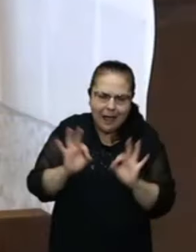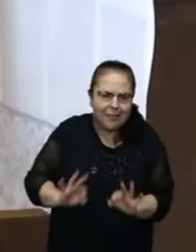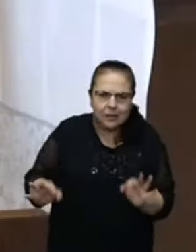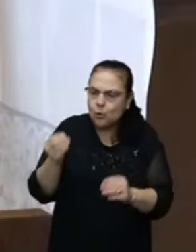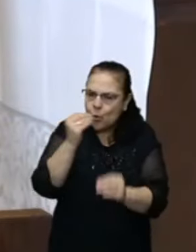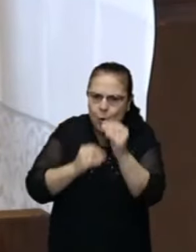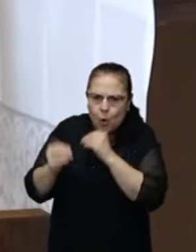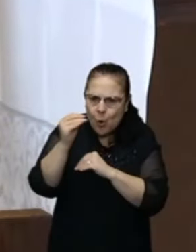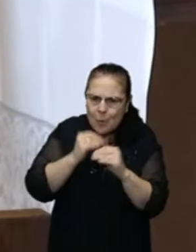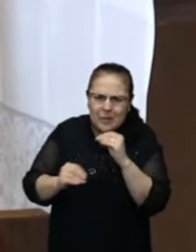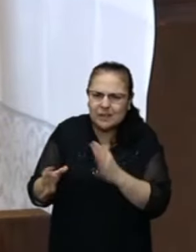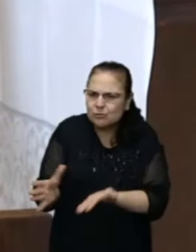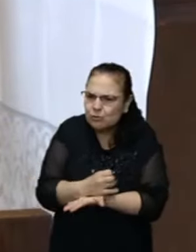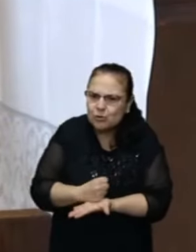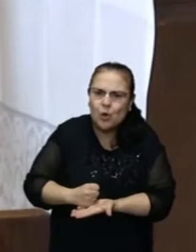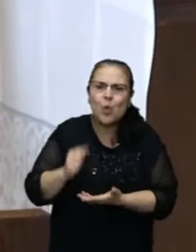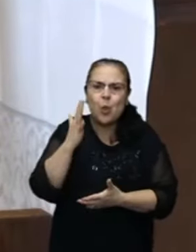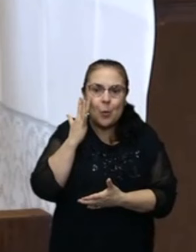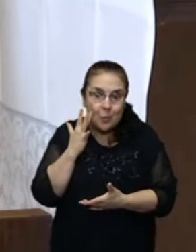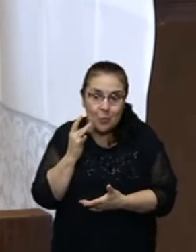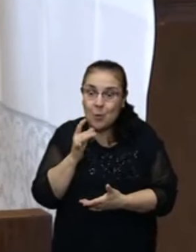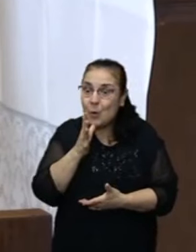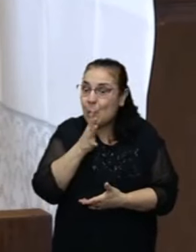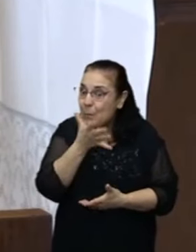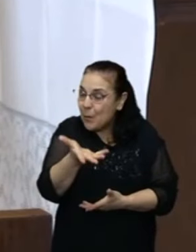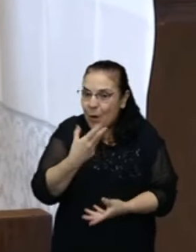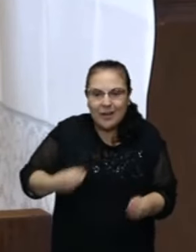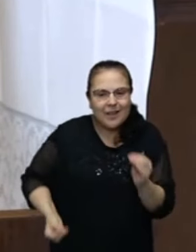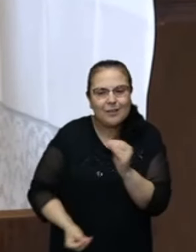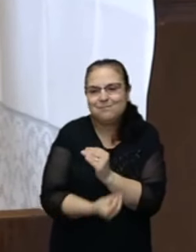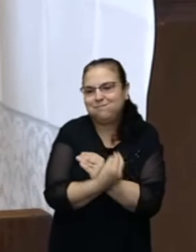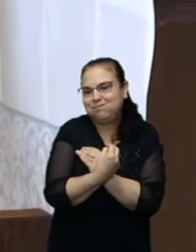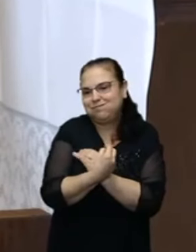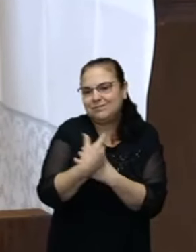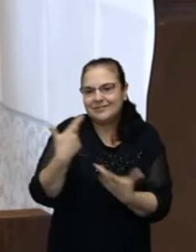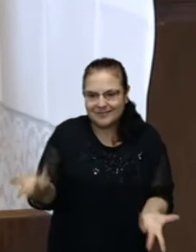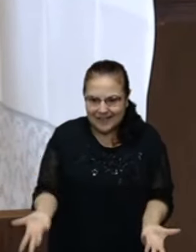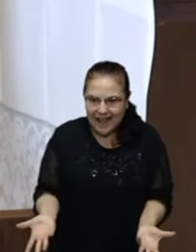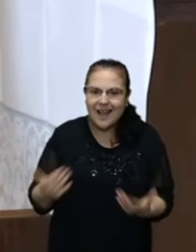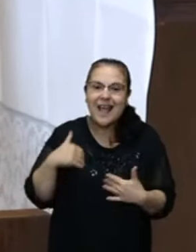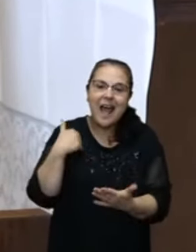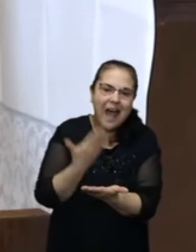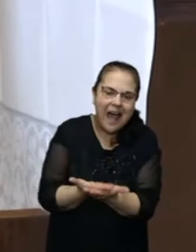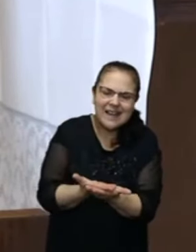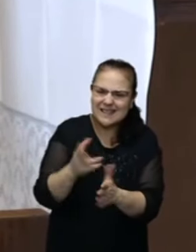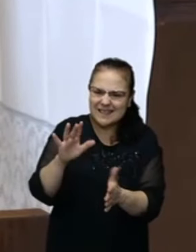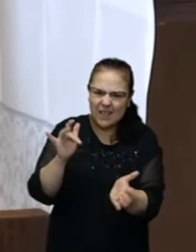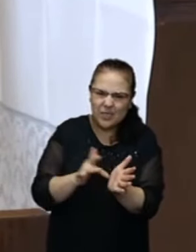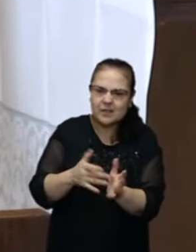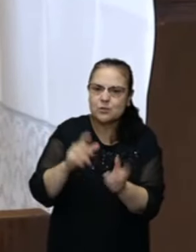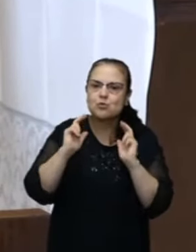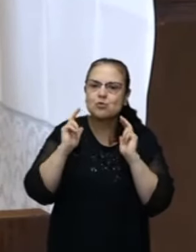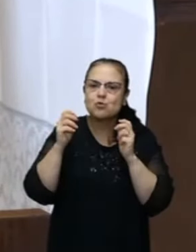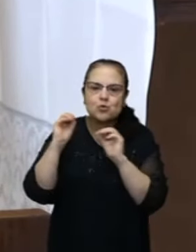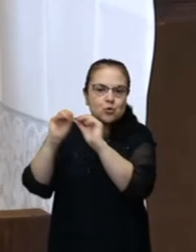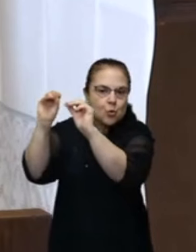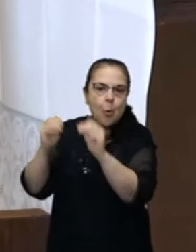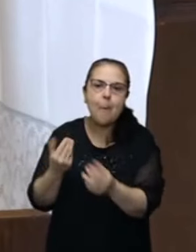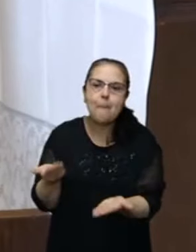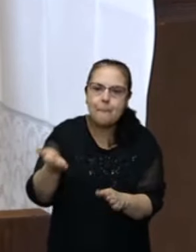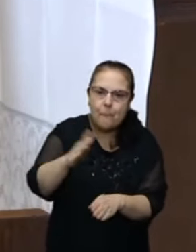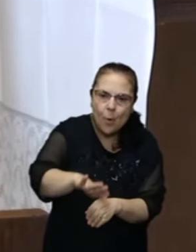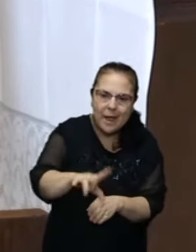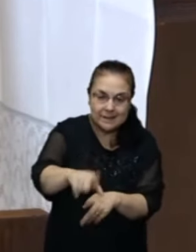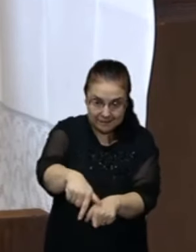impuro, porque el niño será nacer de Dios desde el seno materno hasta el día de su muerte.